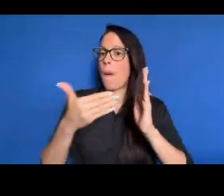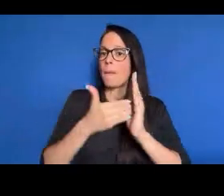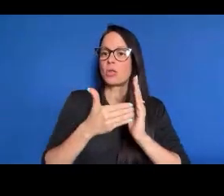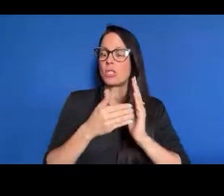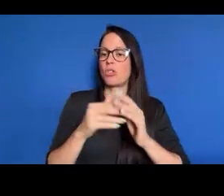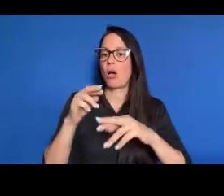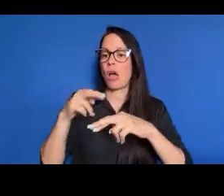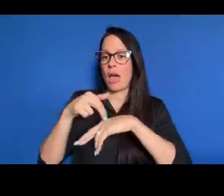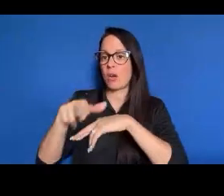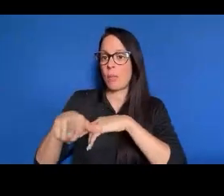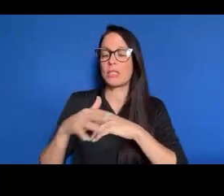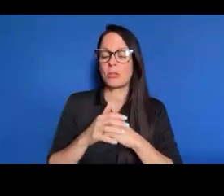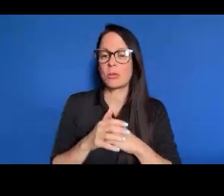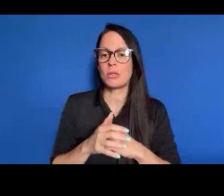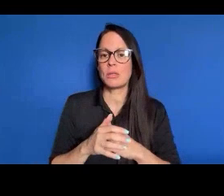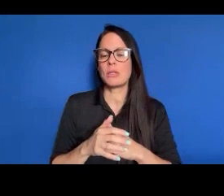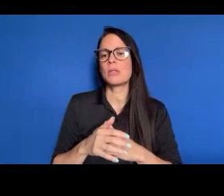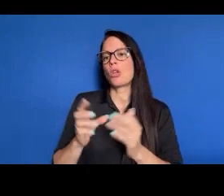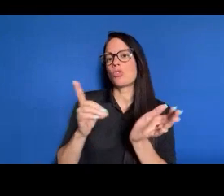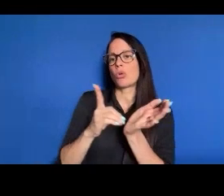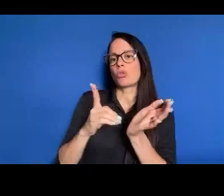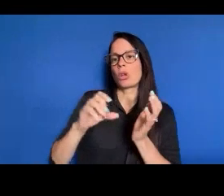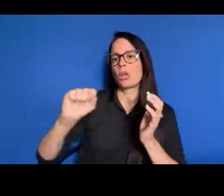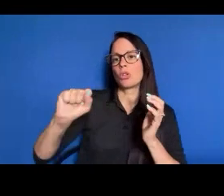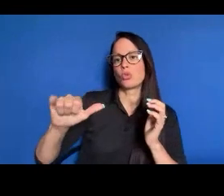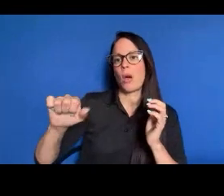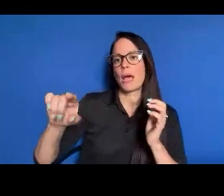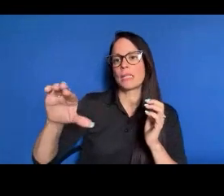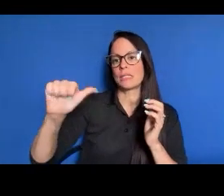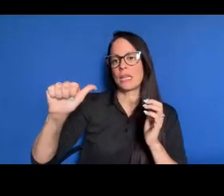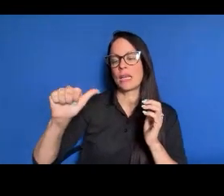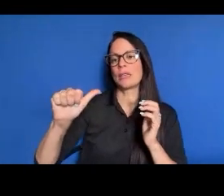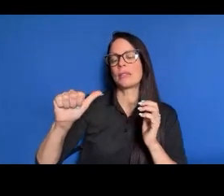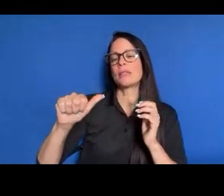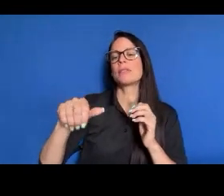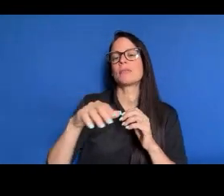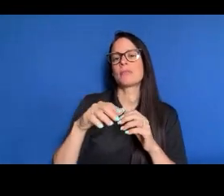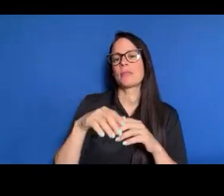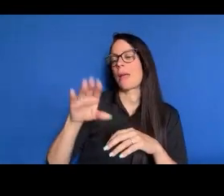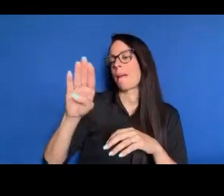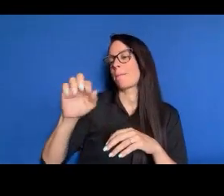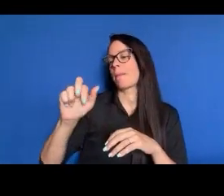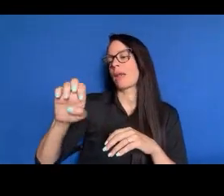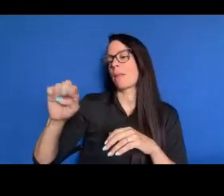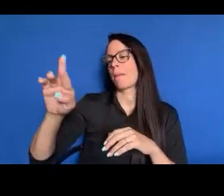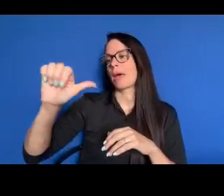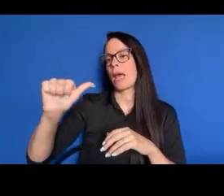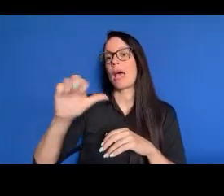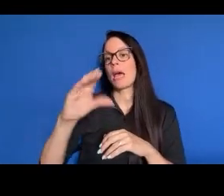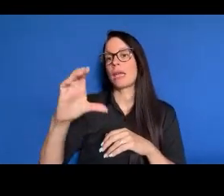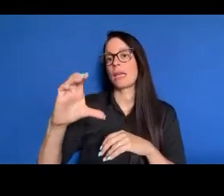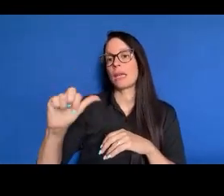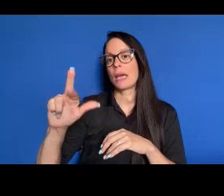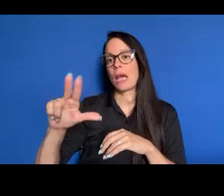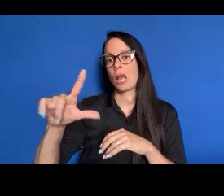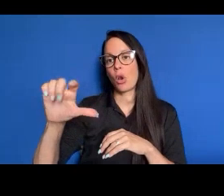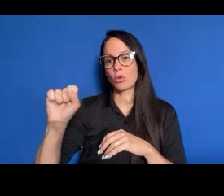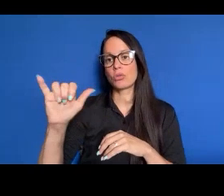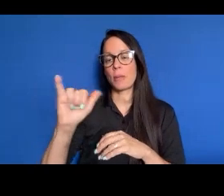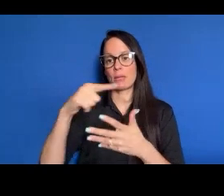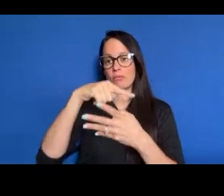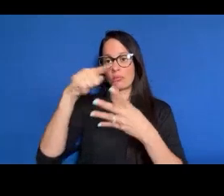fueron la doctora Suacia Acevedo, la doctora Elsa Pedro, la doctora Bárbara Barros y el doctor Carlos Rodríguez Mateo. Así que a estas 4